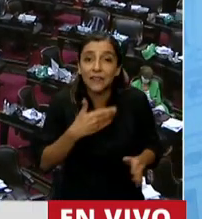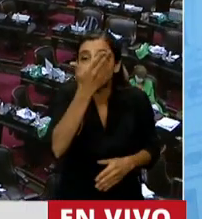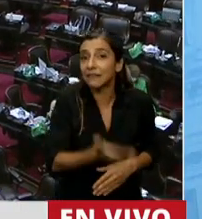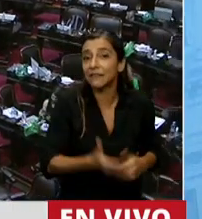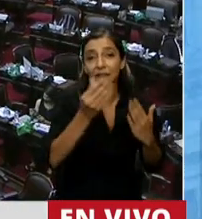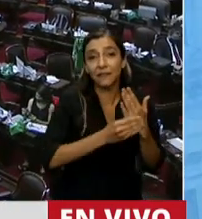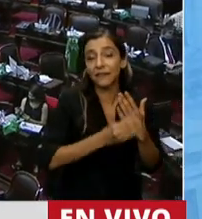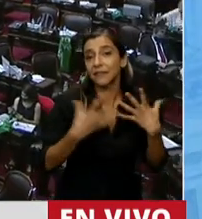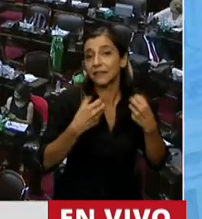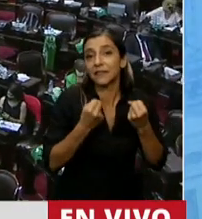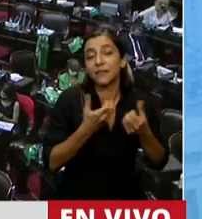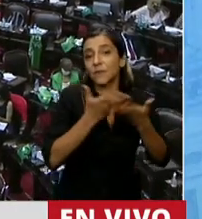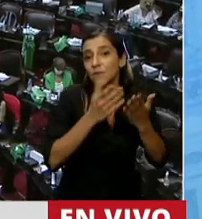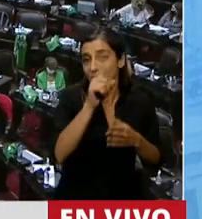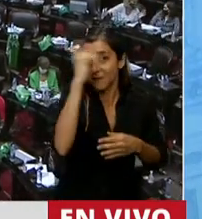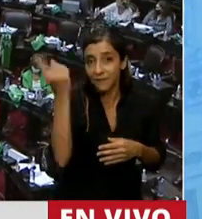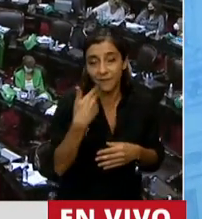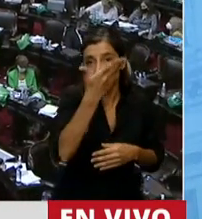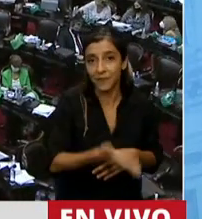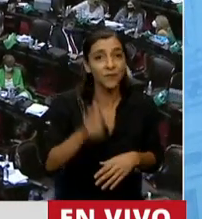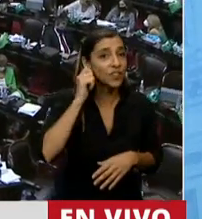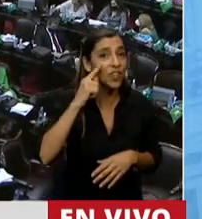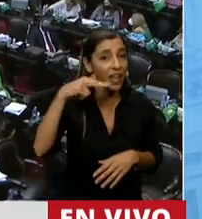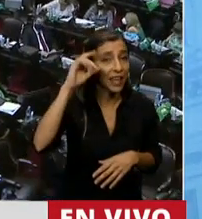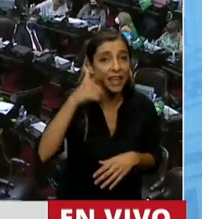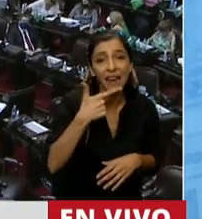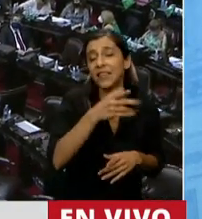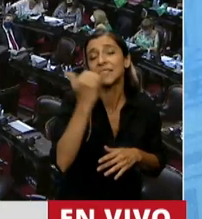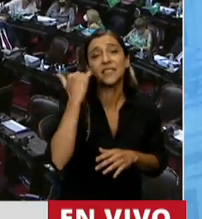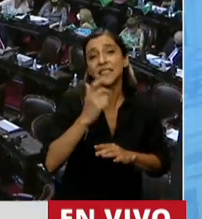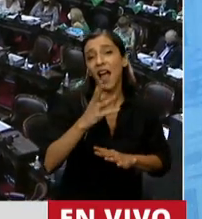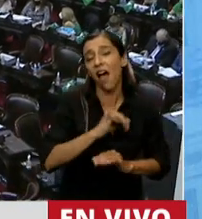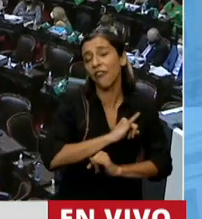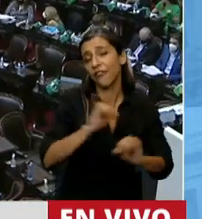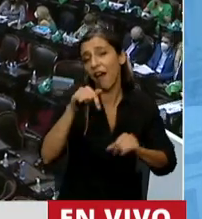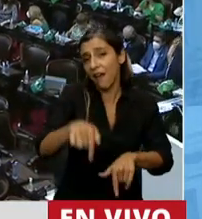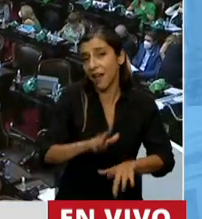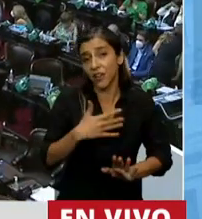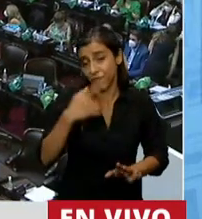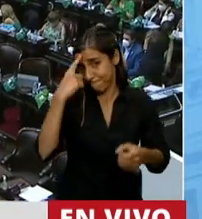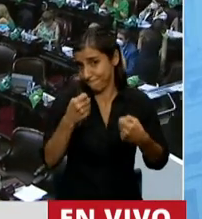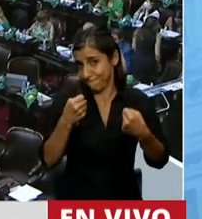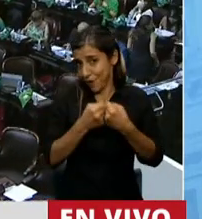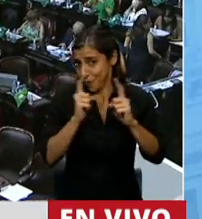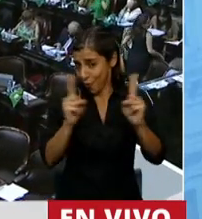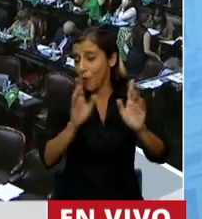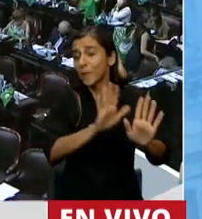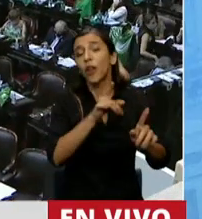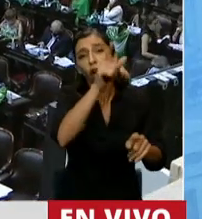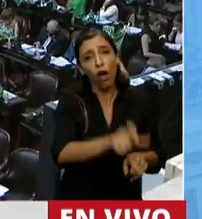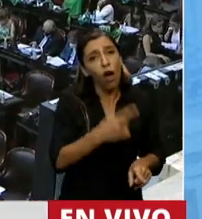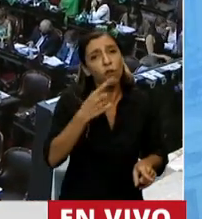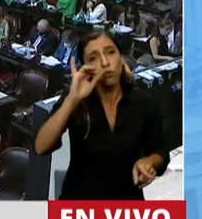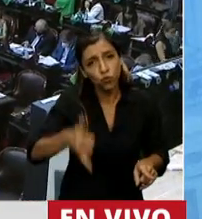la Nación, el doctor Ginés González García, quien ha dicho en esta casa, ha reconocido que existen dos vidas,